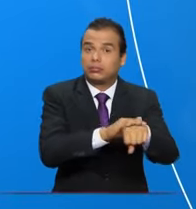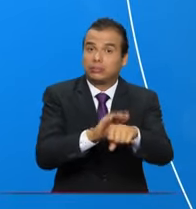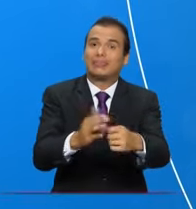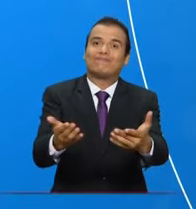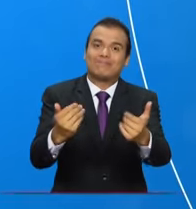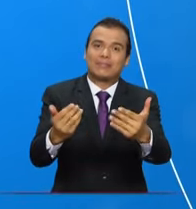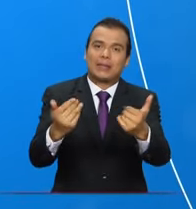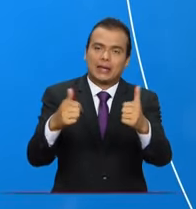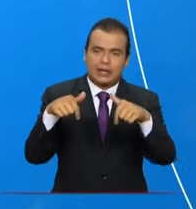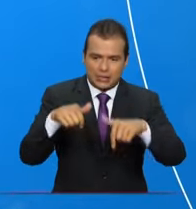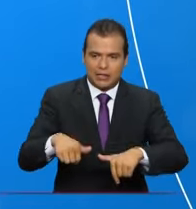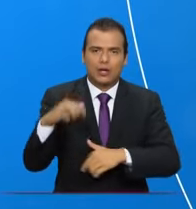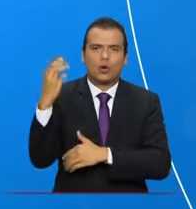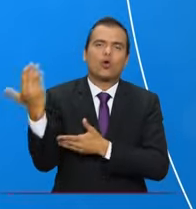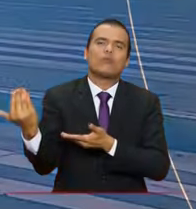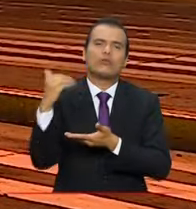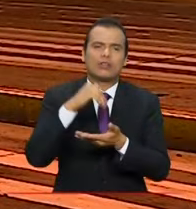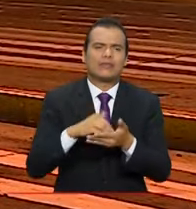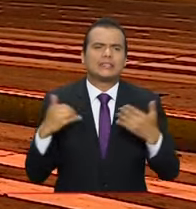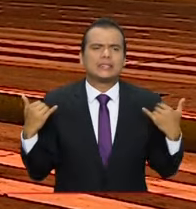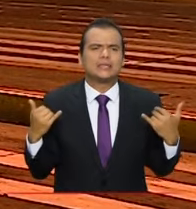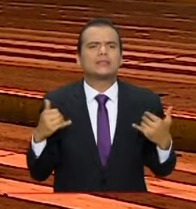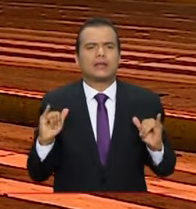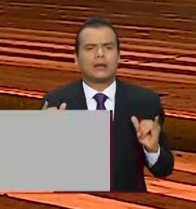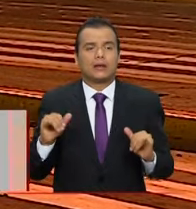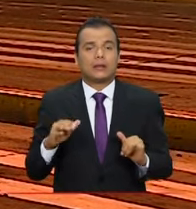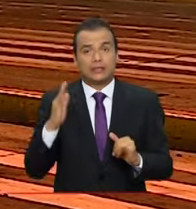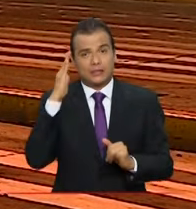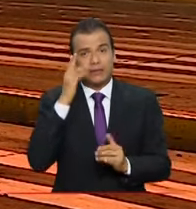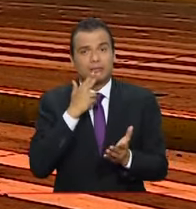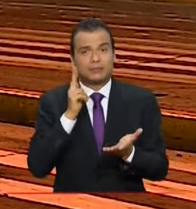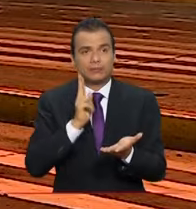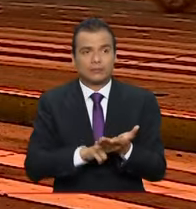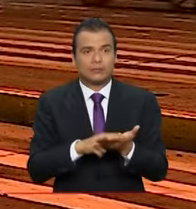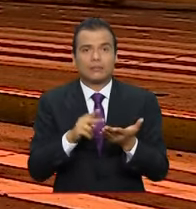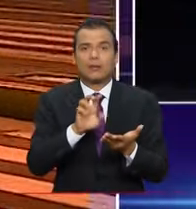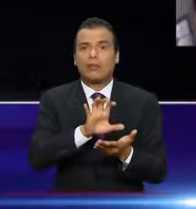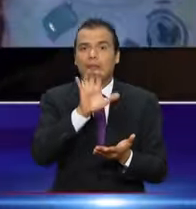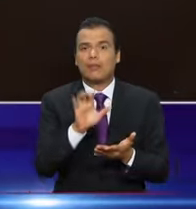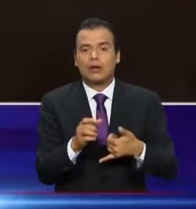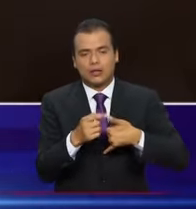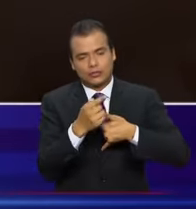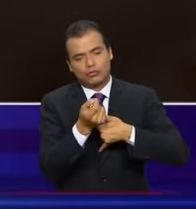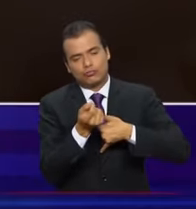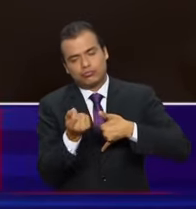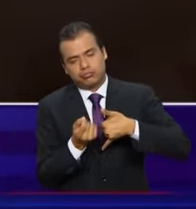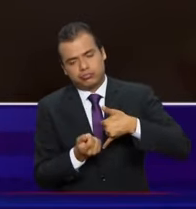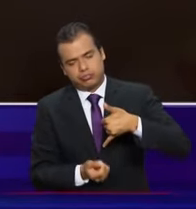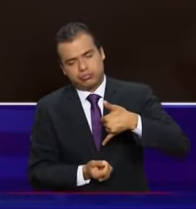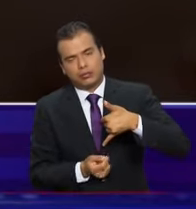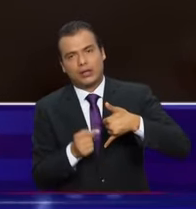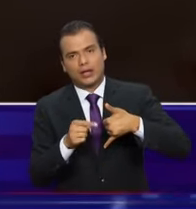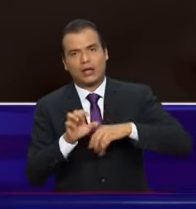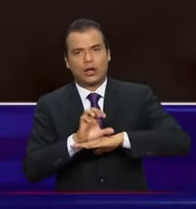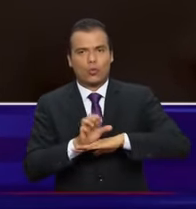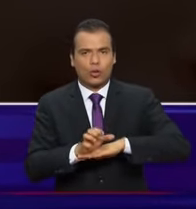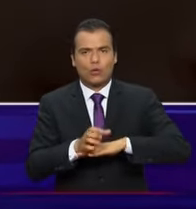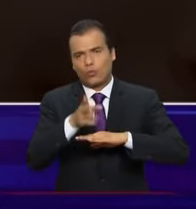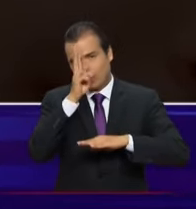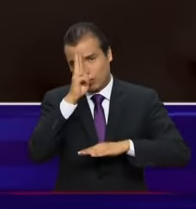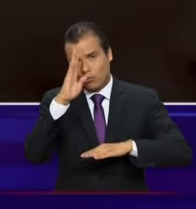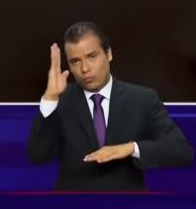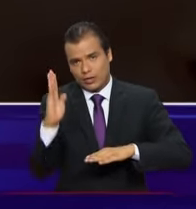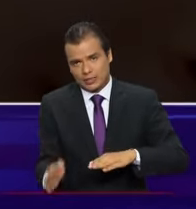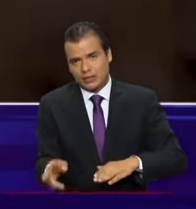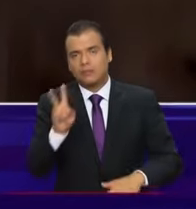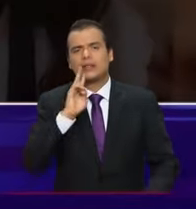país de origen. Esta circular tiene prioridad en los países vecinos, Ecuador, Perú, Brasil, Venezuela y